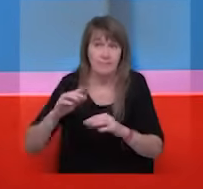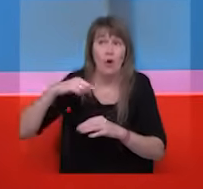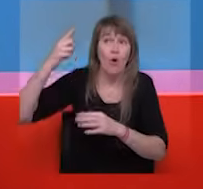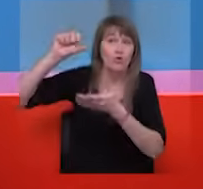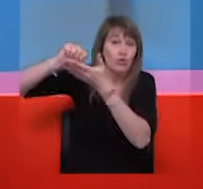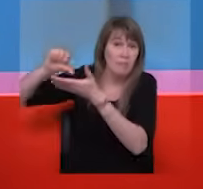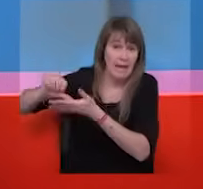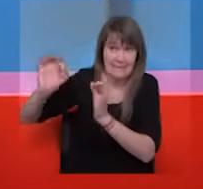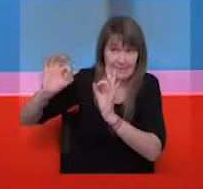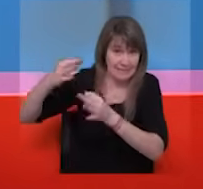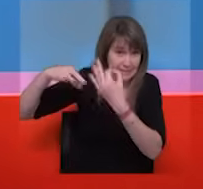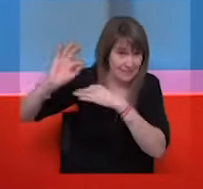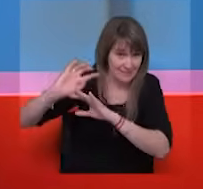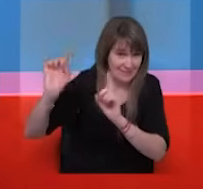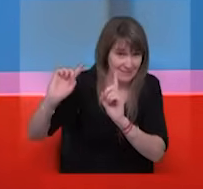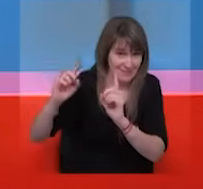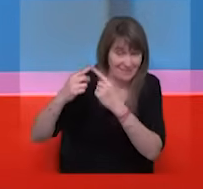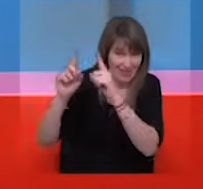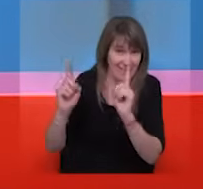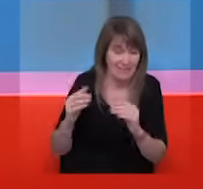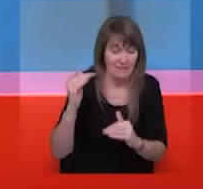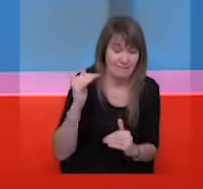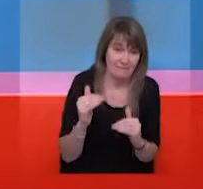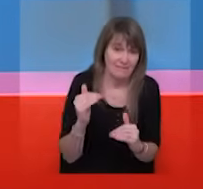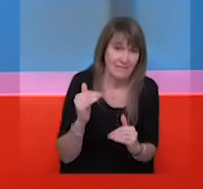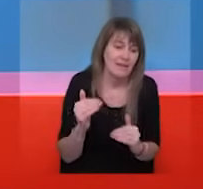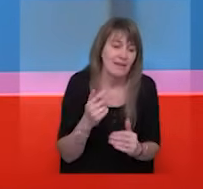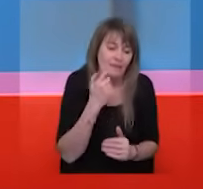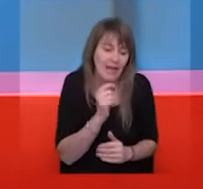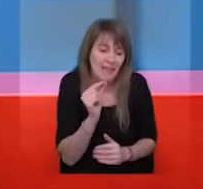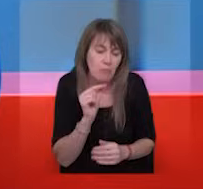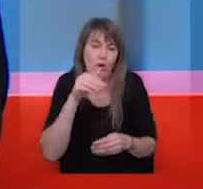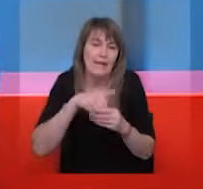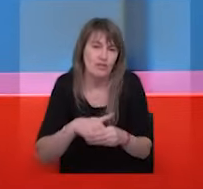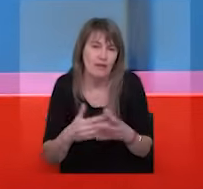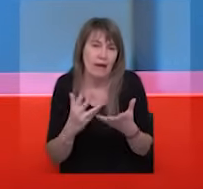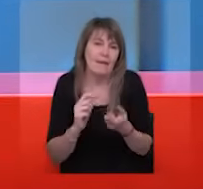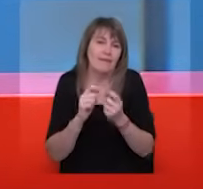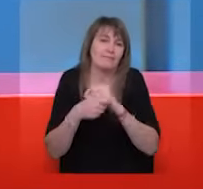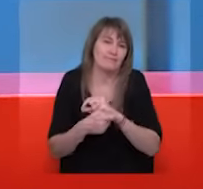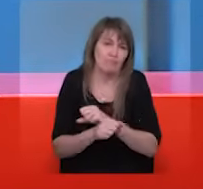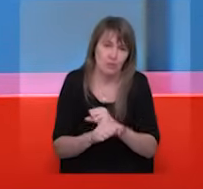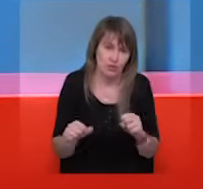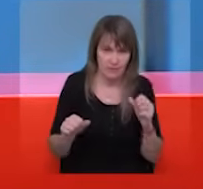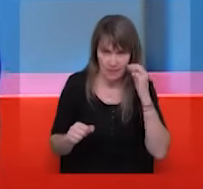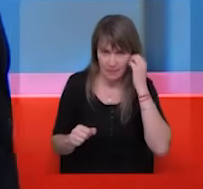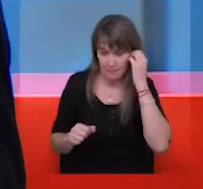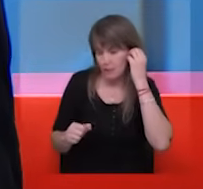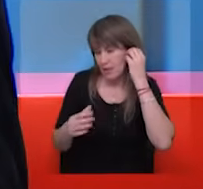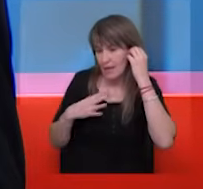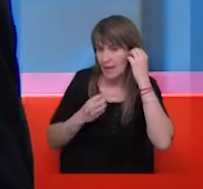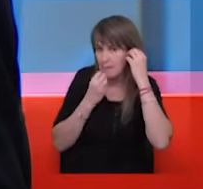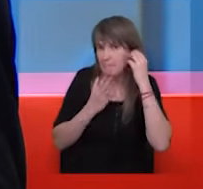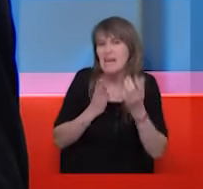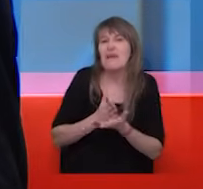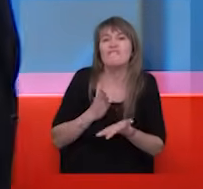estamos creo que es muy difícil reformar esto a pocos meses de la elección que tiene la ventaja nunca nunca la va a ceder